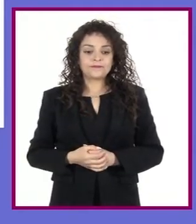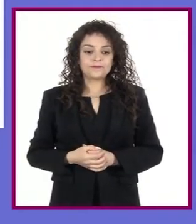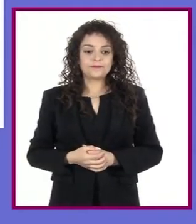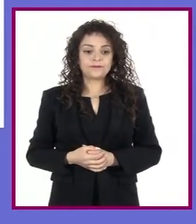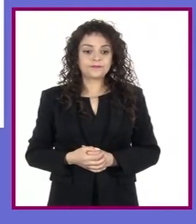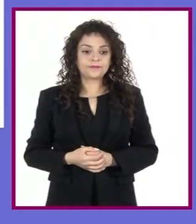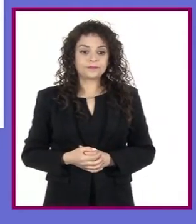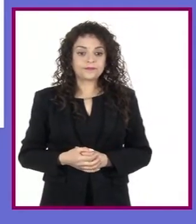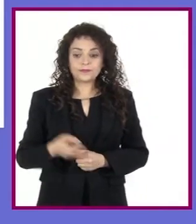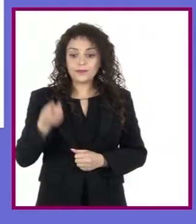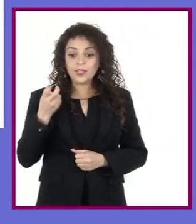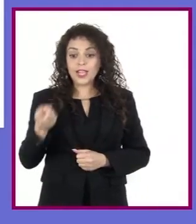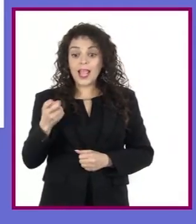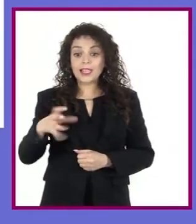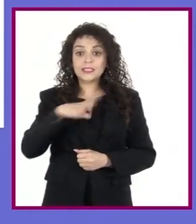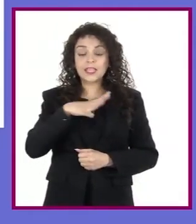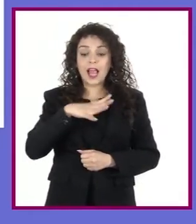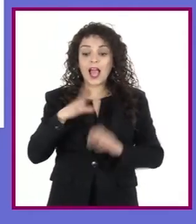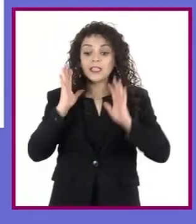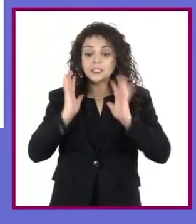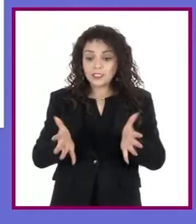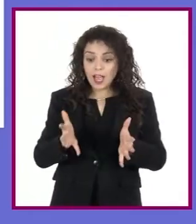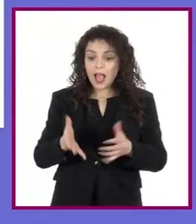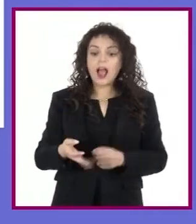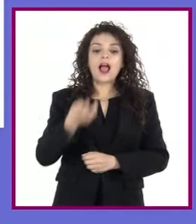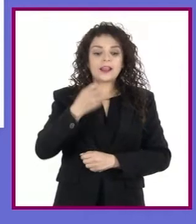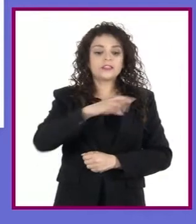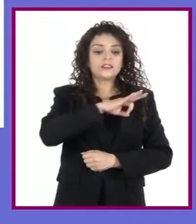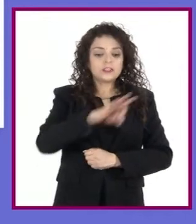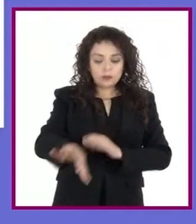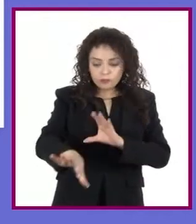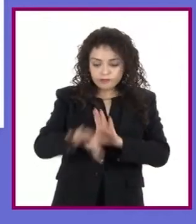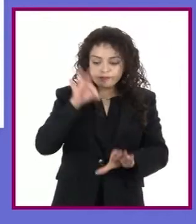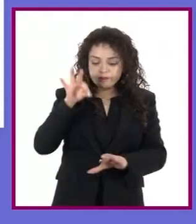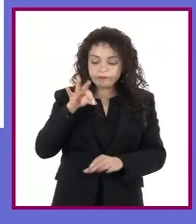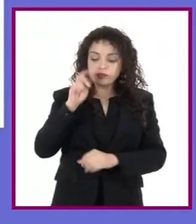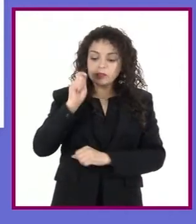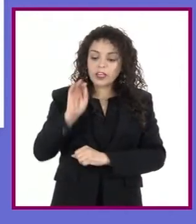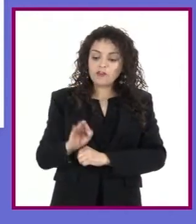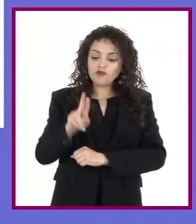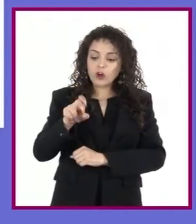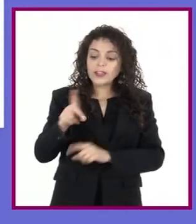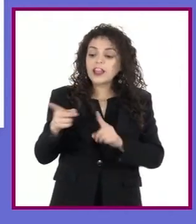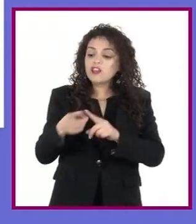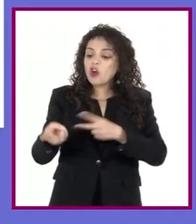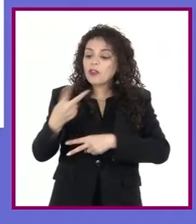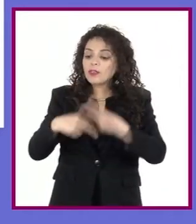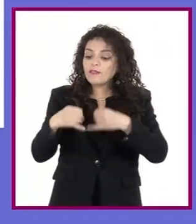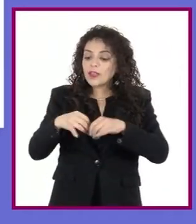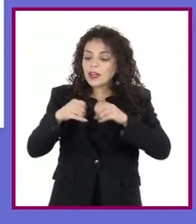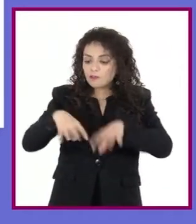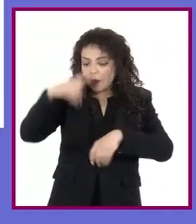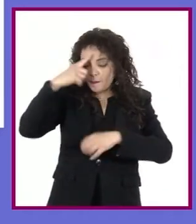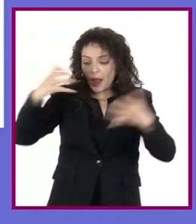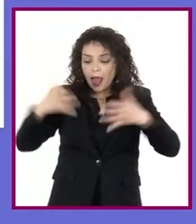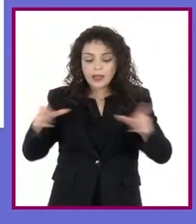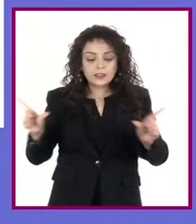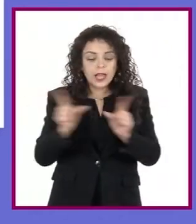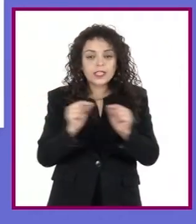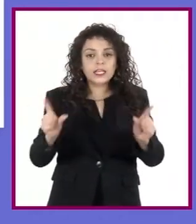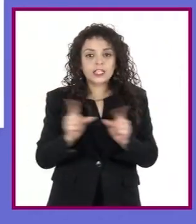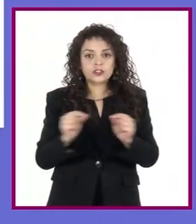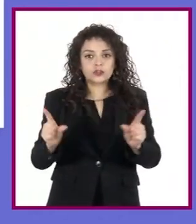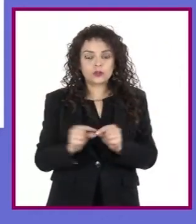nosotros podemos seleccionar en primer lugar las fuentes para realizar nuestros resúmenes y además tendríamos